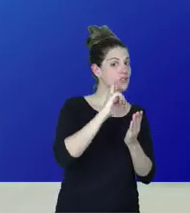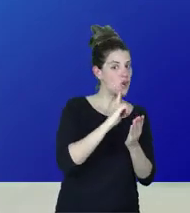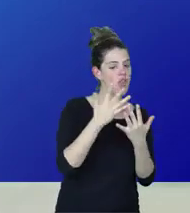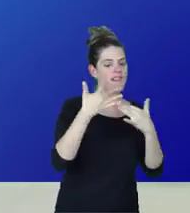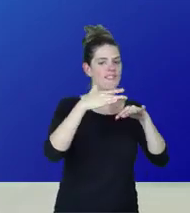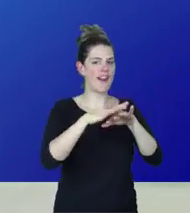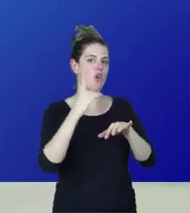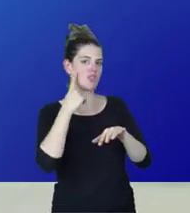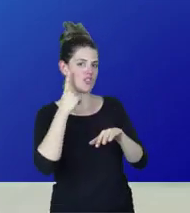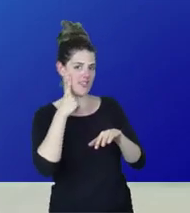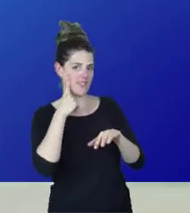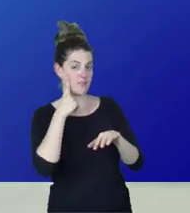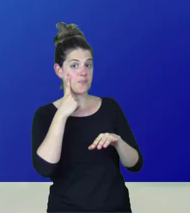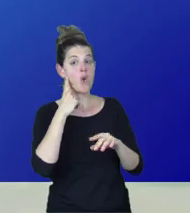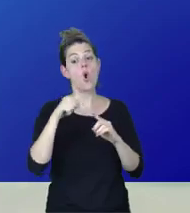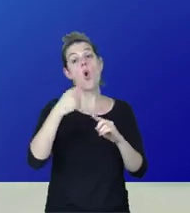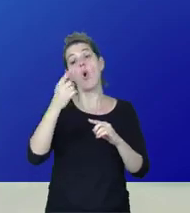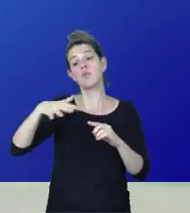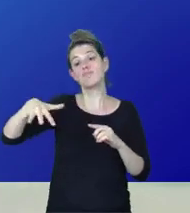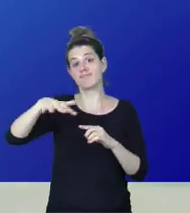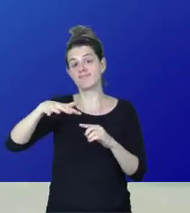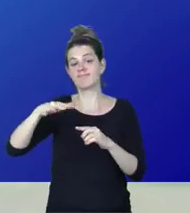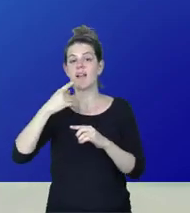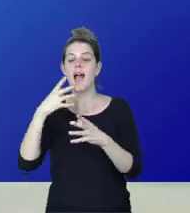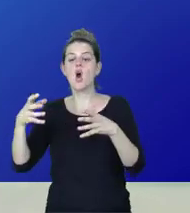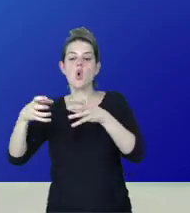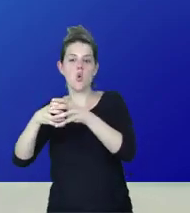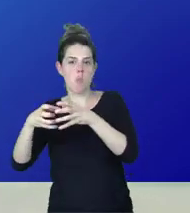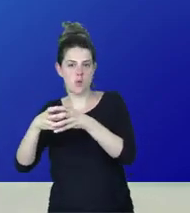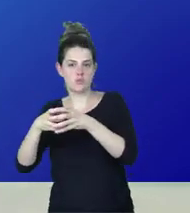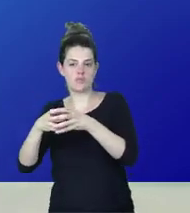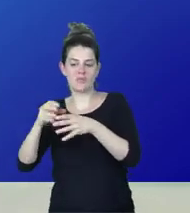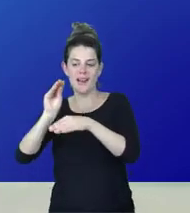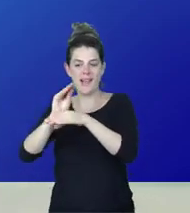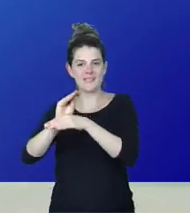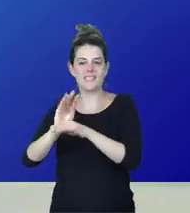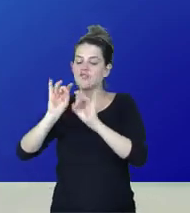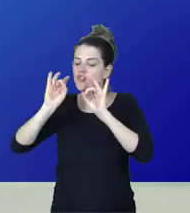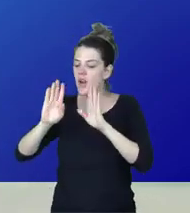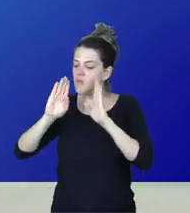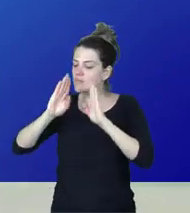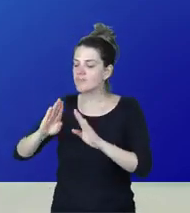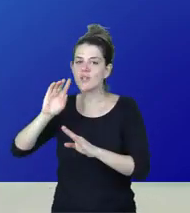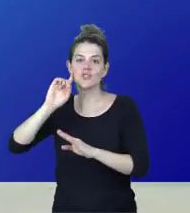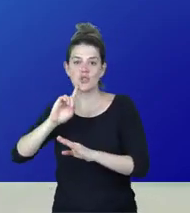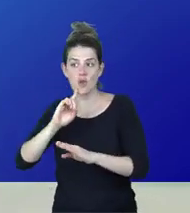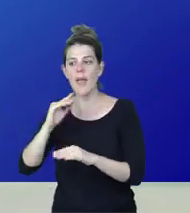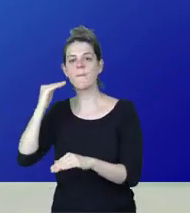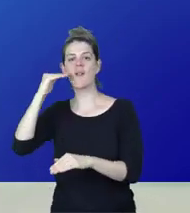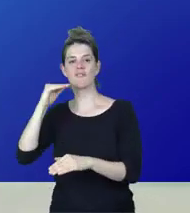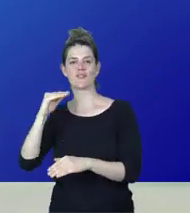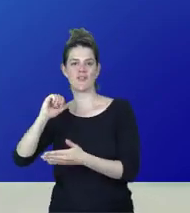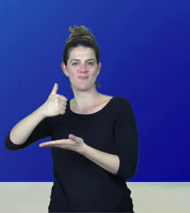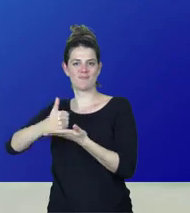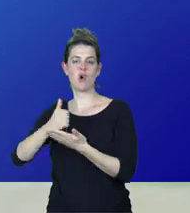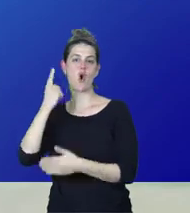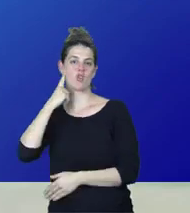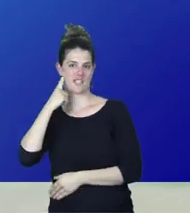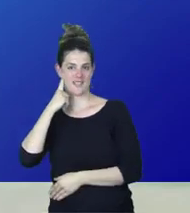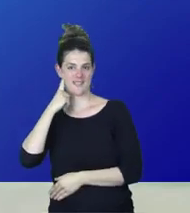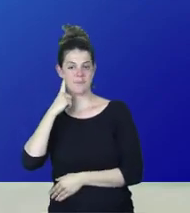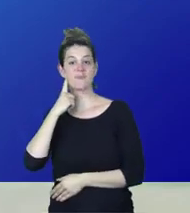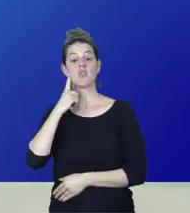estudiantes oyentes y en otras situaciones tienen grupos específicamente de alumnos sordos donde tienen un profesor oyente. En estas